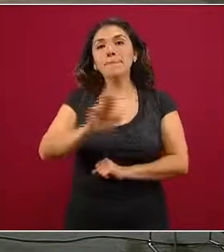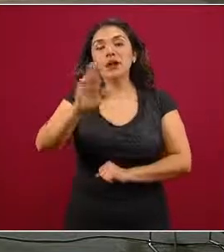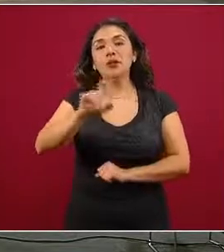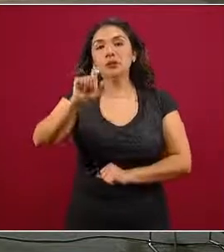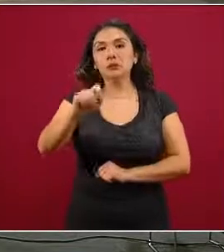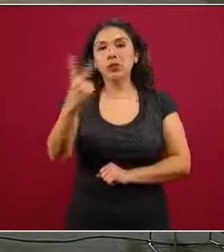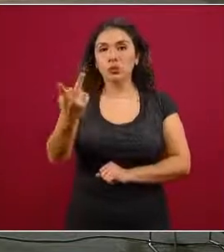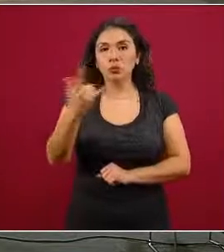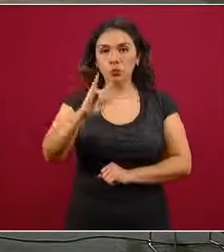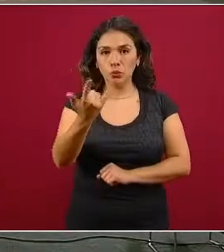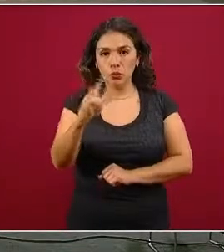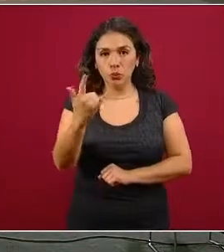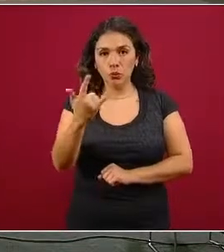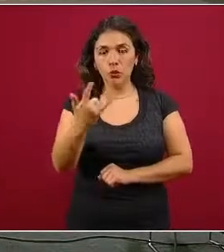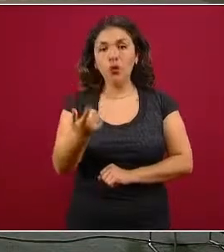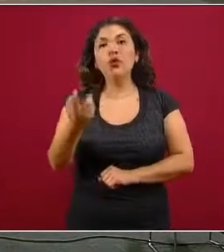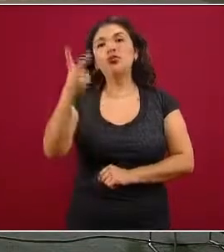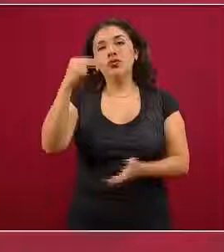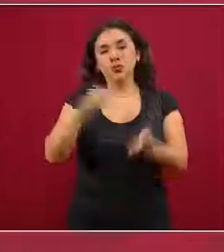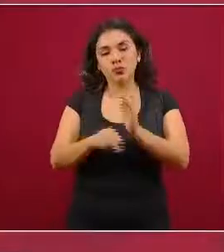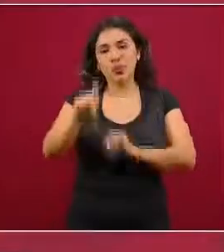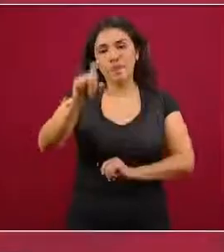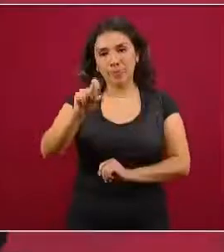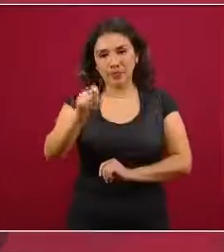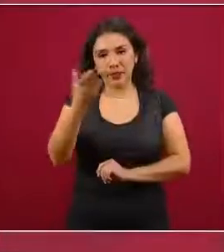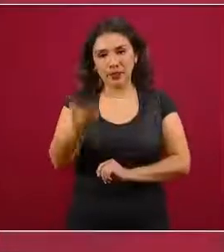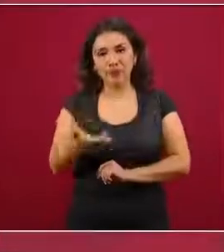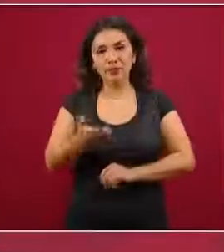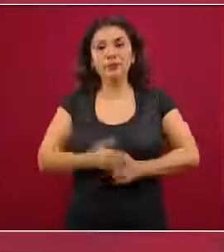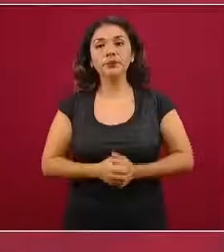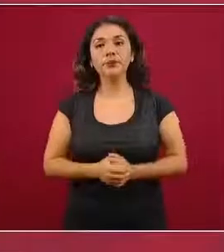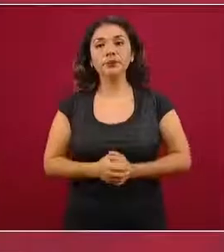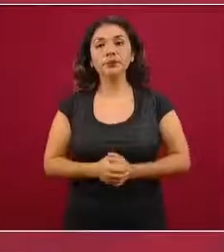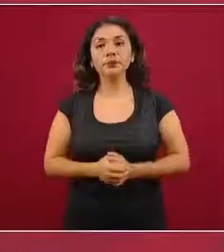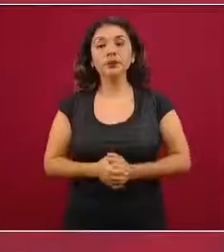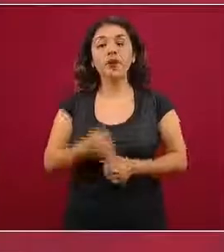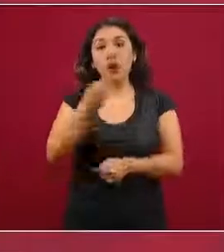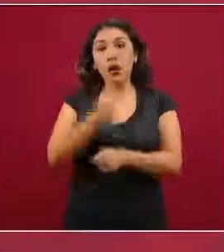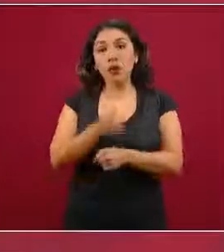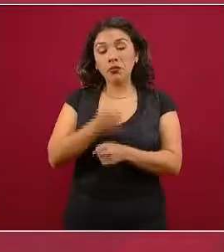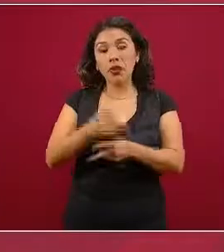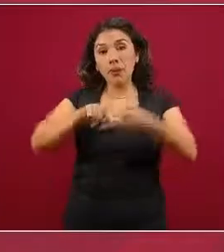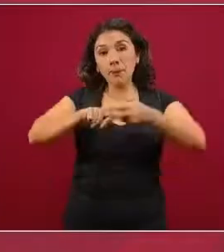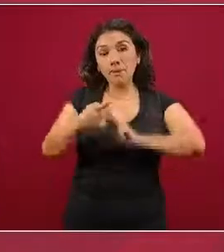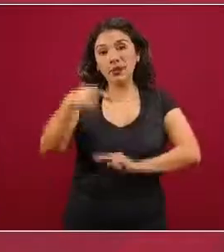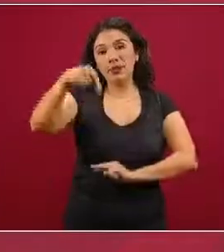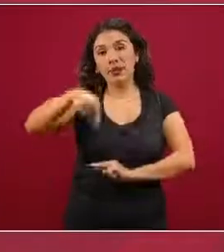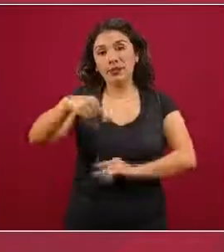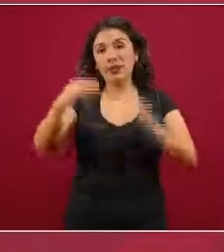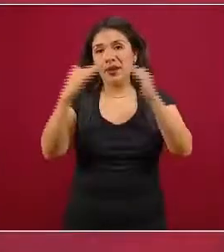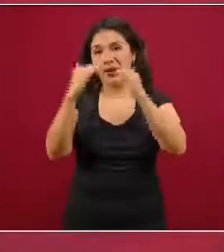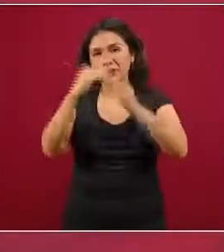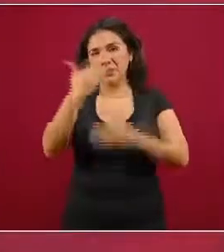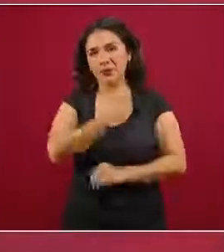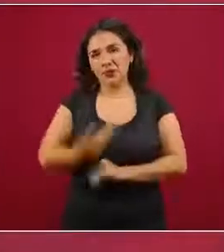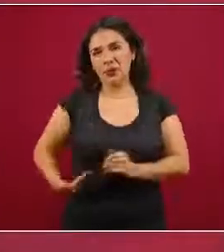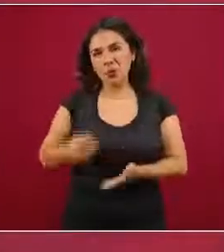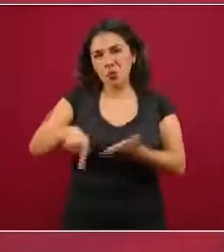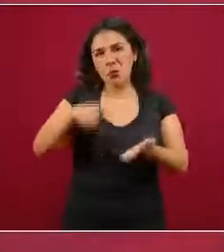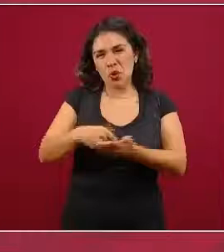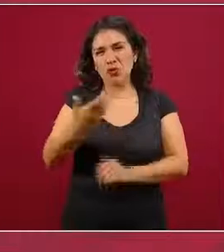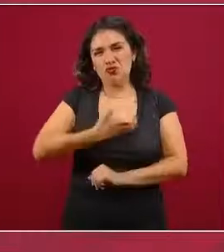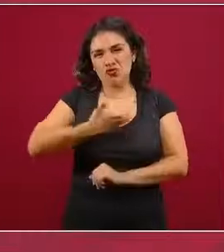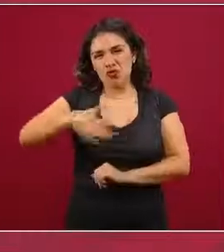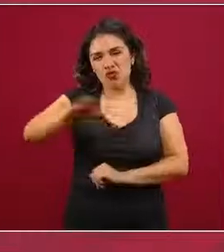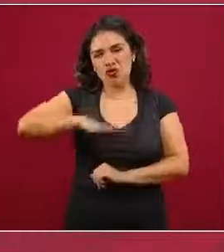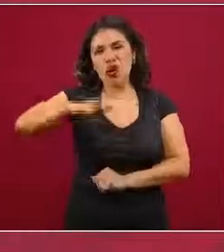julio de 2020 y vamos a iniciar aquí en el Palacio Nacional de México, en la